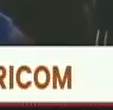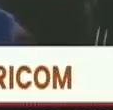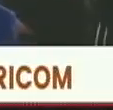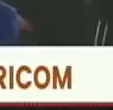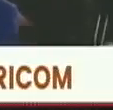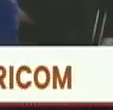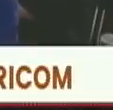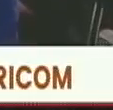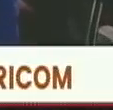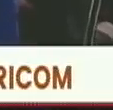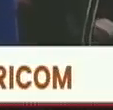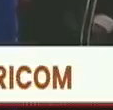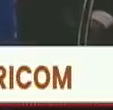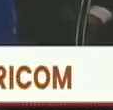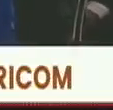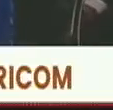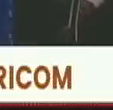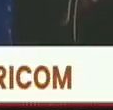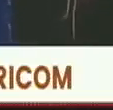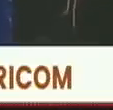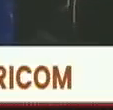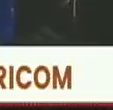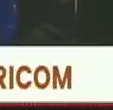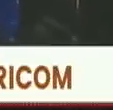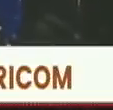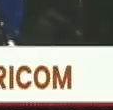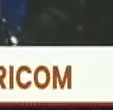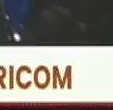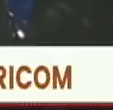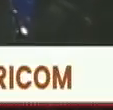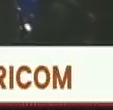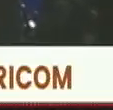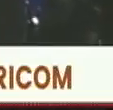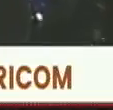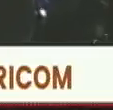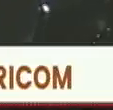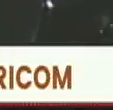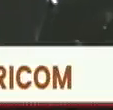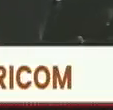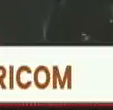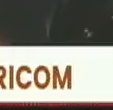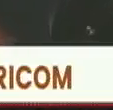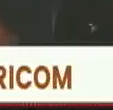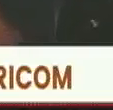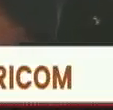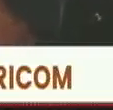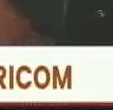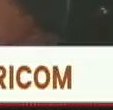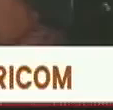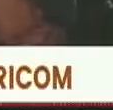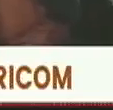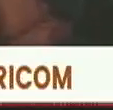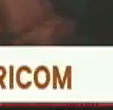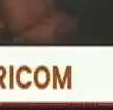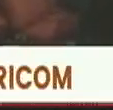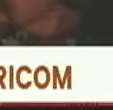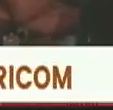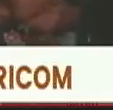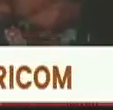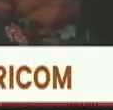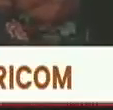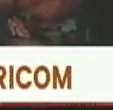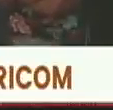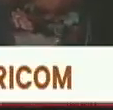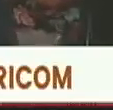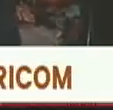el banco de importaciones exportaciones de África no solo incluyo a los a las 14 países